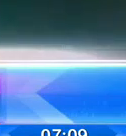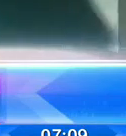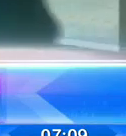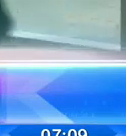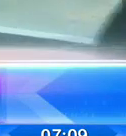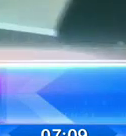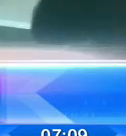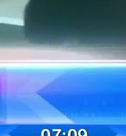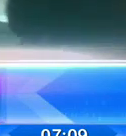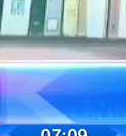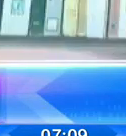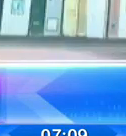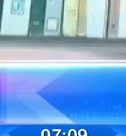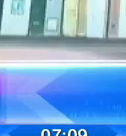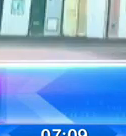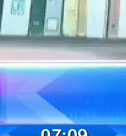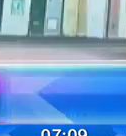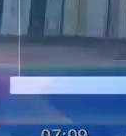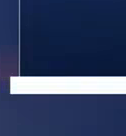regresar.